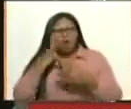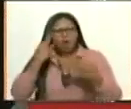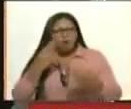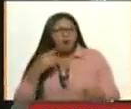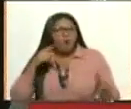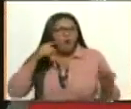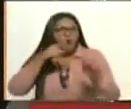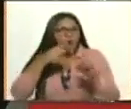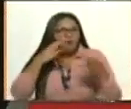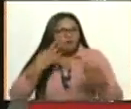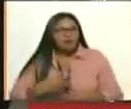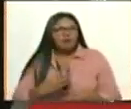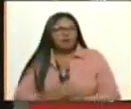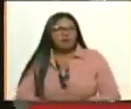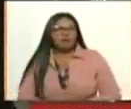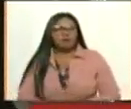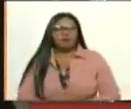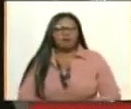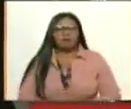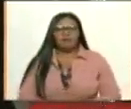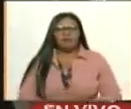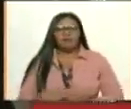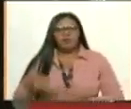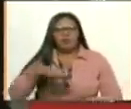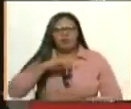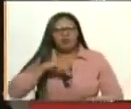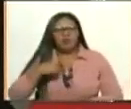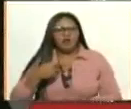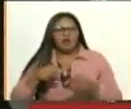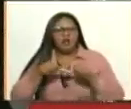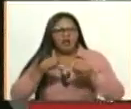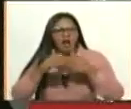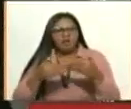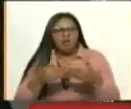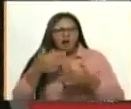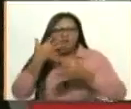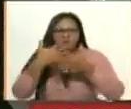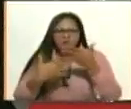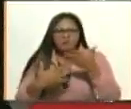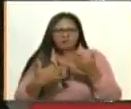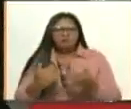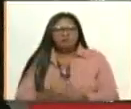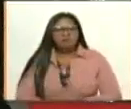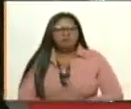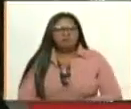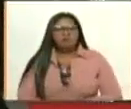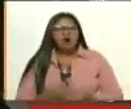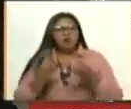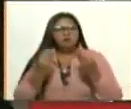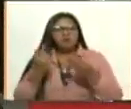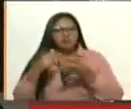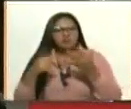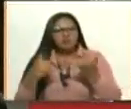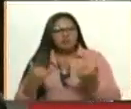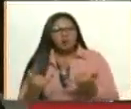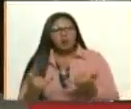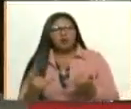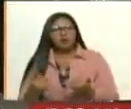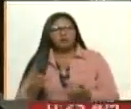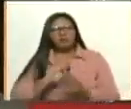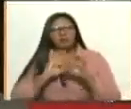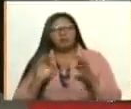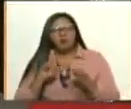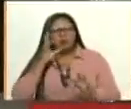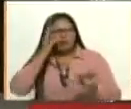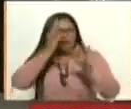que tiene que regresar a Belén y que tenemos que caer en la cuenta que muchas cosas le hemos puesto encima a una